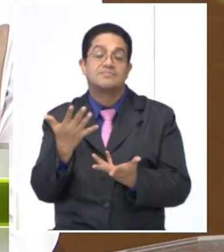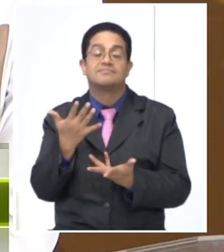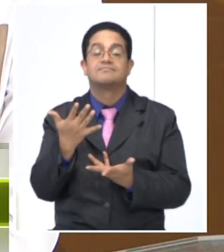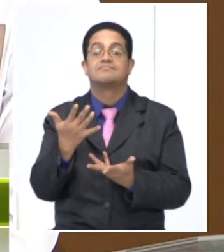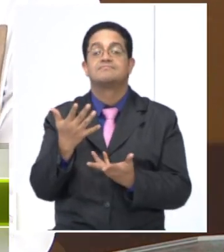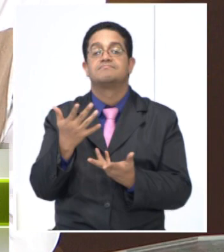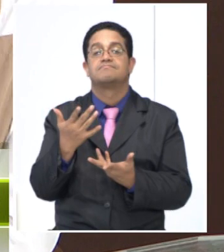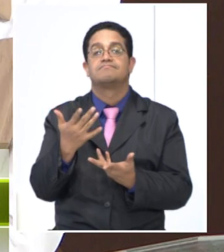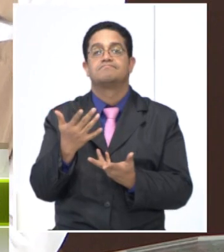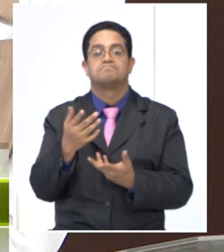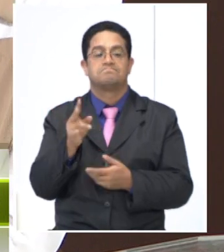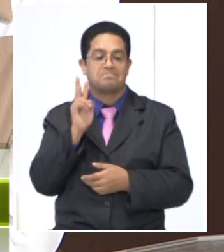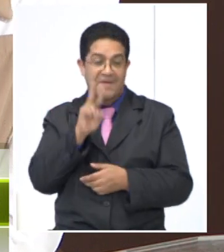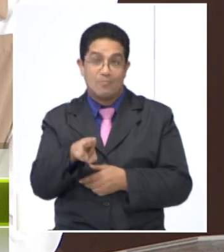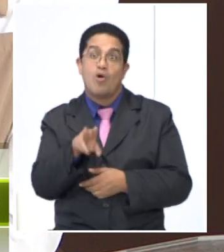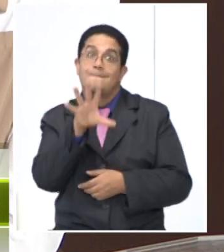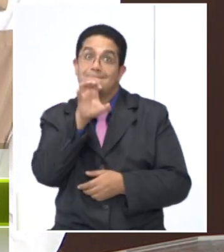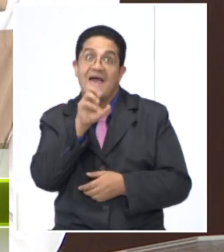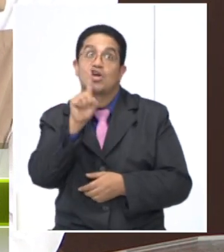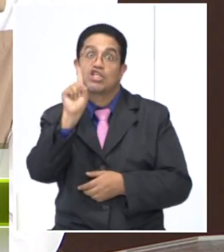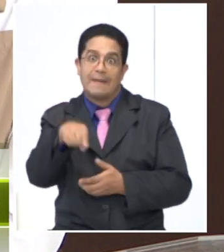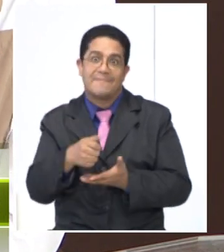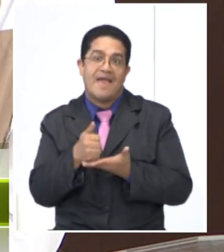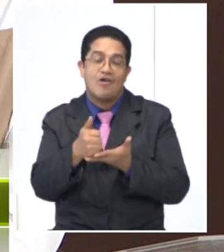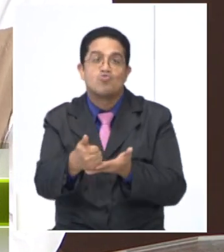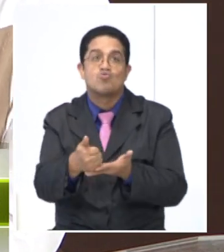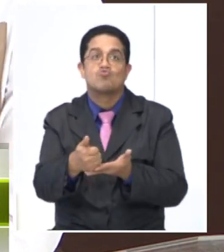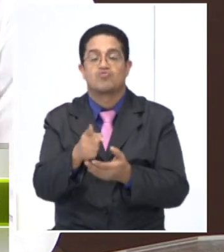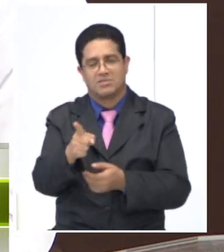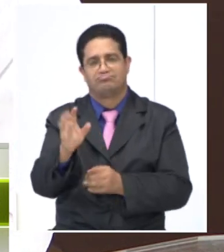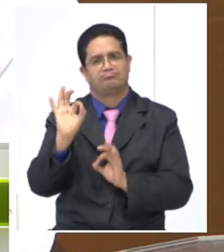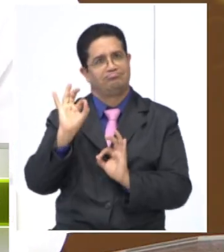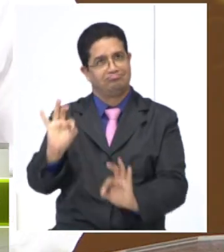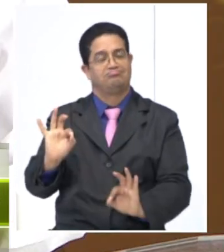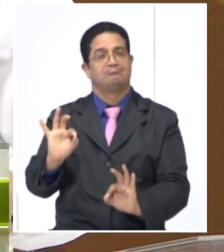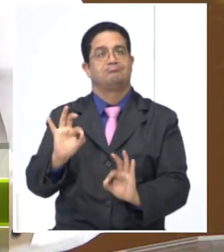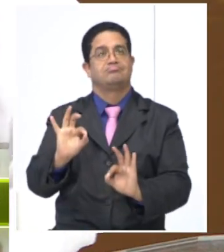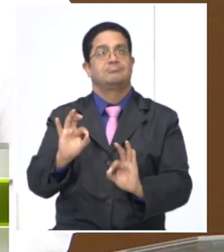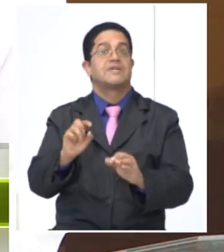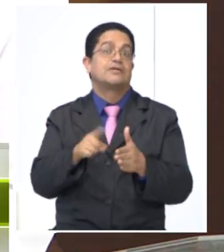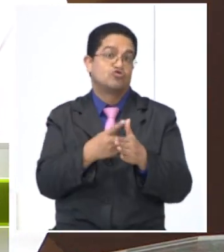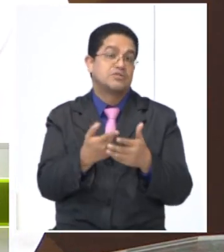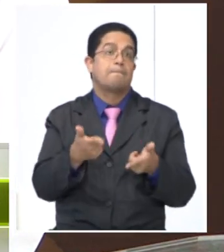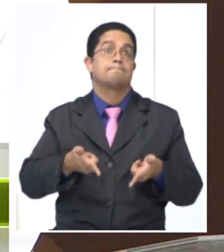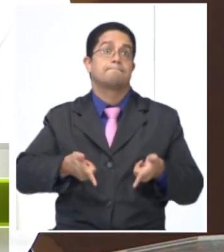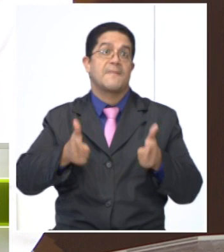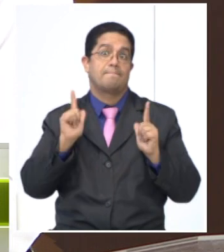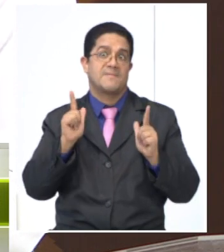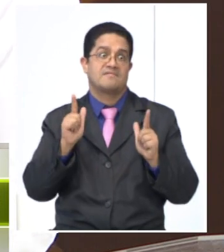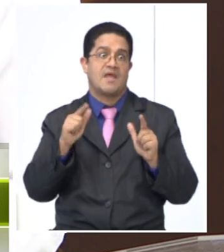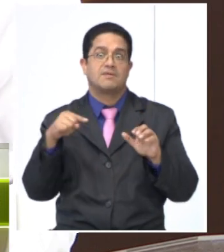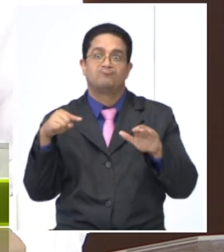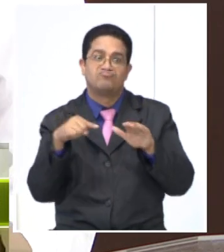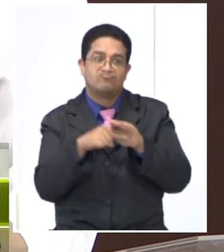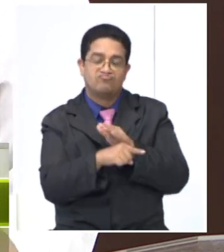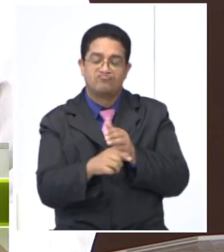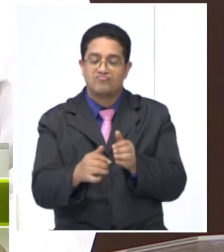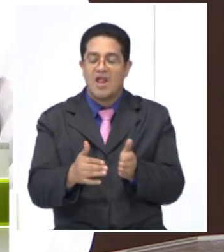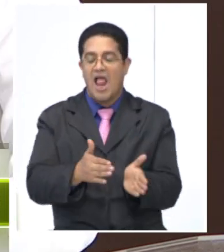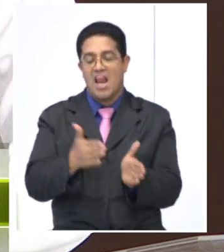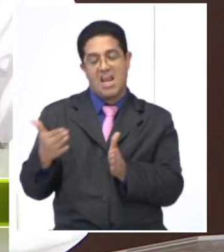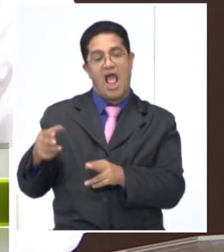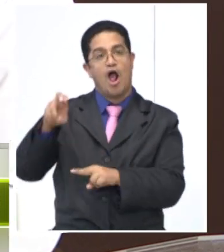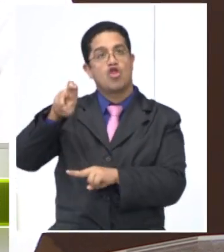vemos mascotas de apoyo emocional y son totalmente válidas en el mundo y por eso se permiten ir de repente al lado, en el asiento